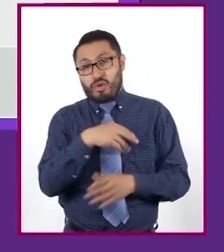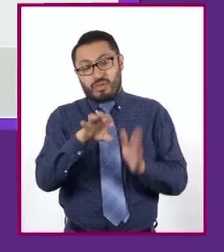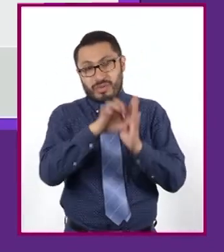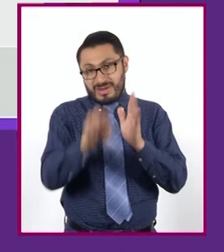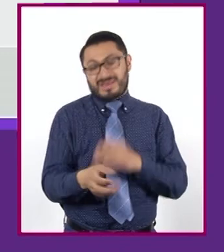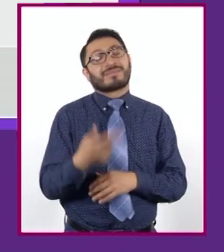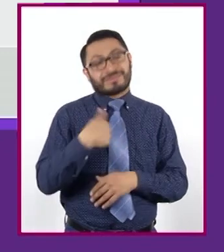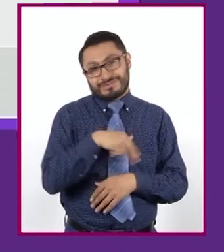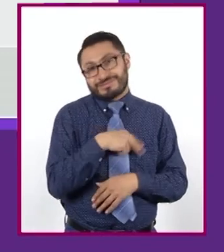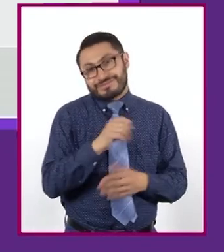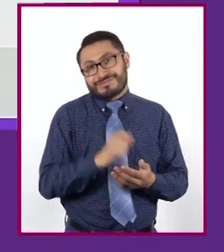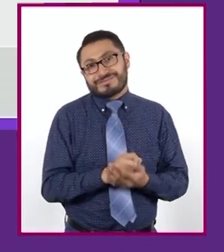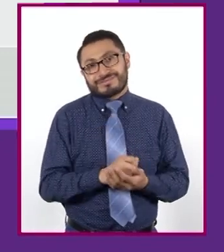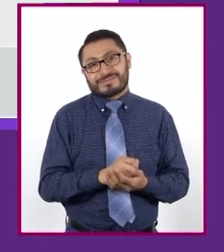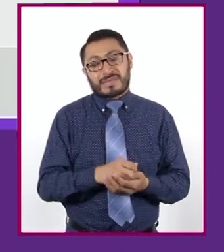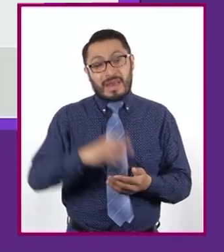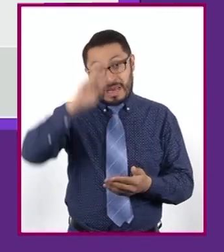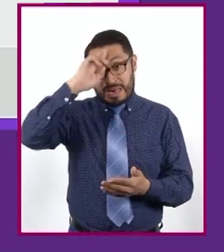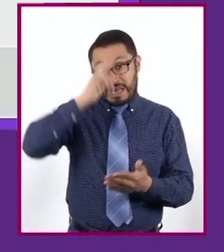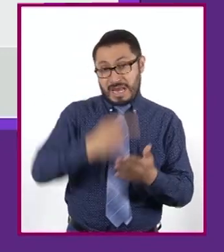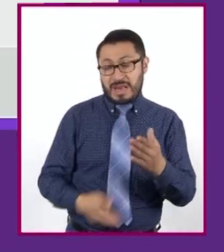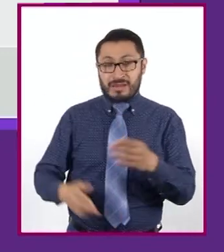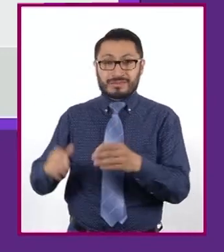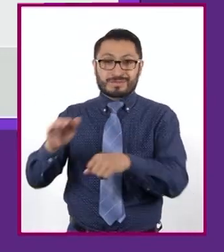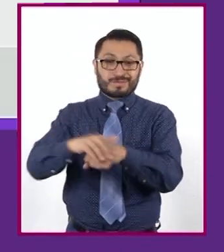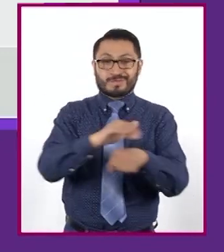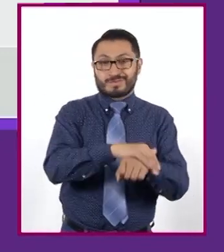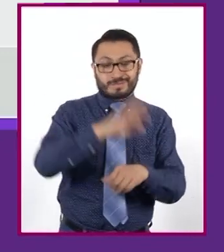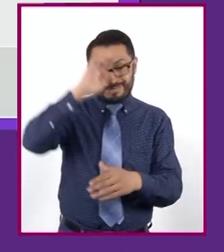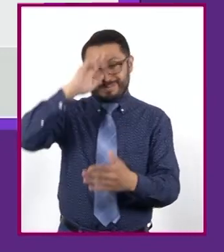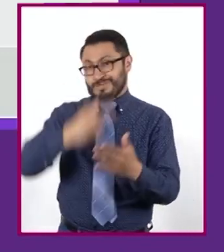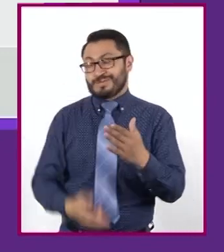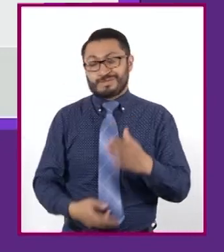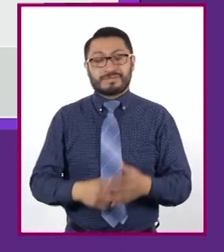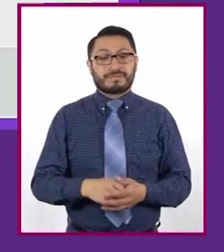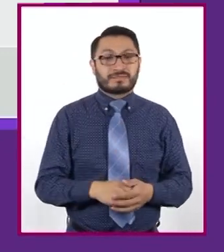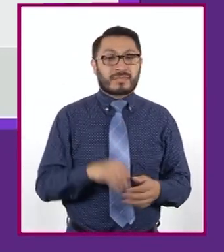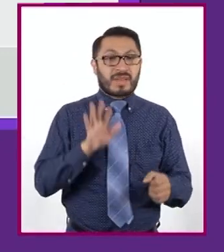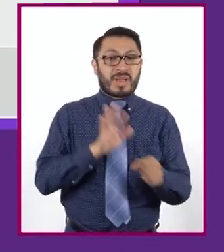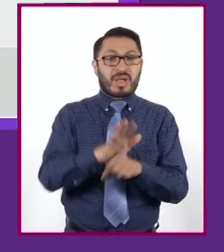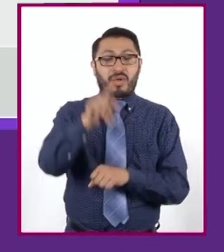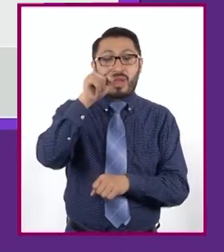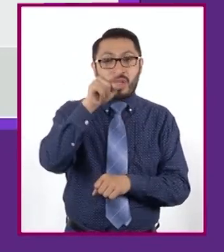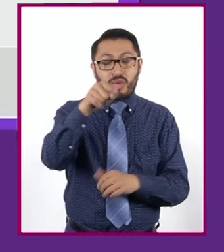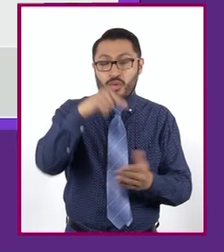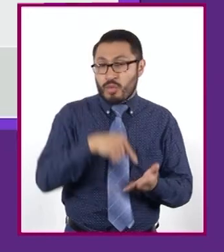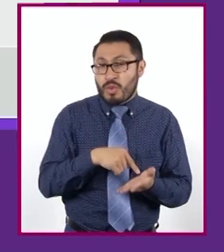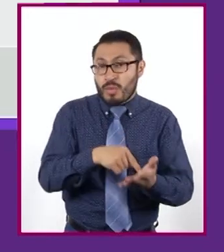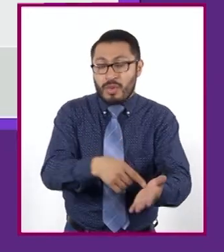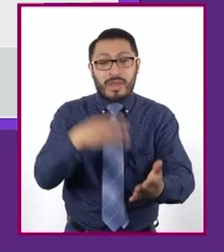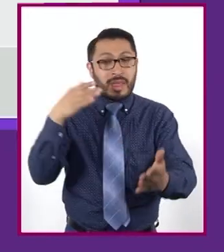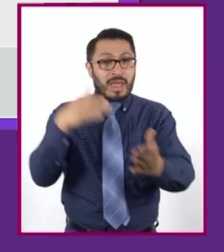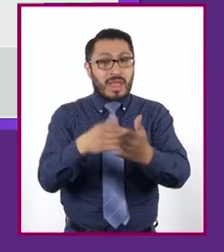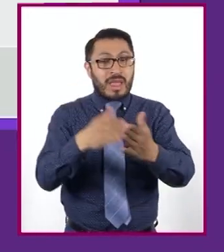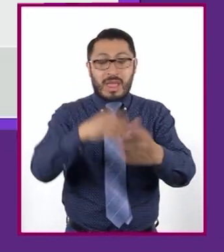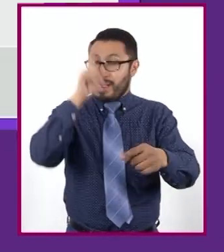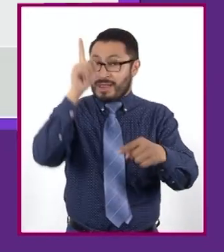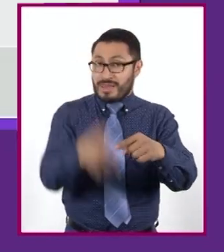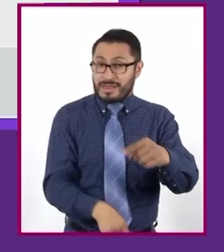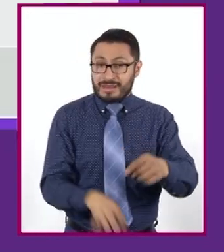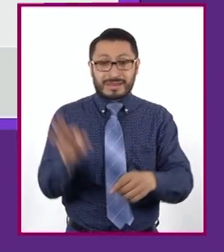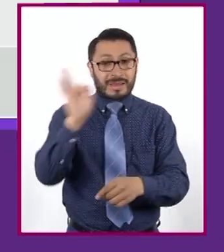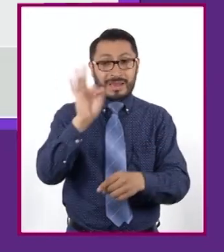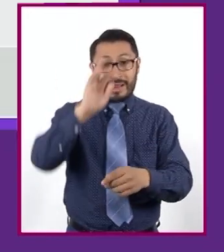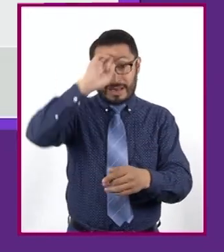ejemplo, la falta de respeto entre amistades. ¿Qué proponen para superar esos obstáculos? Si hay falta